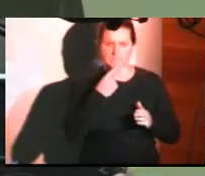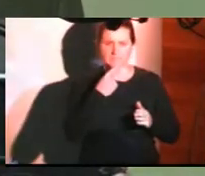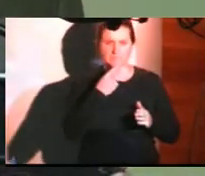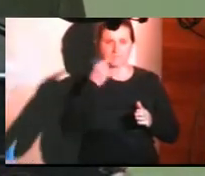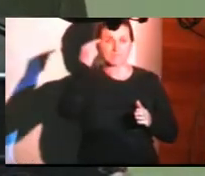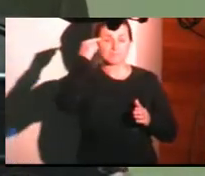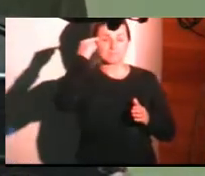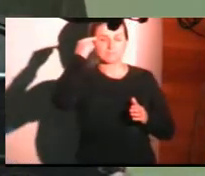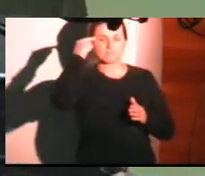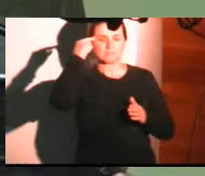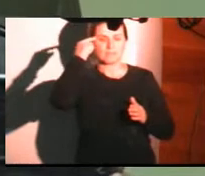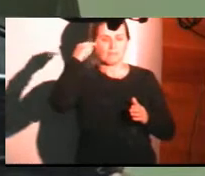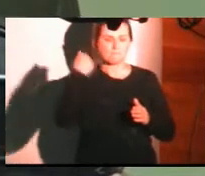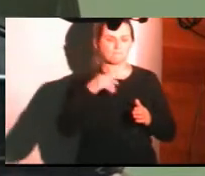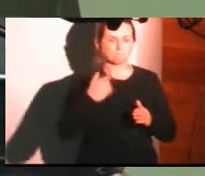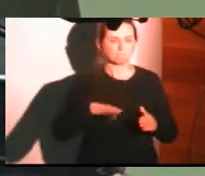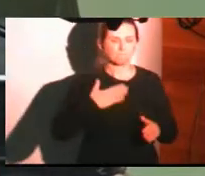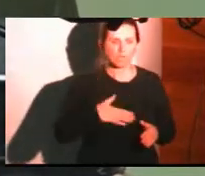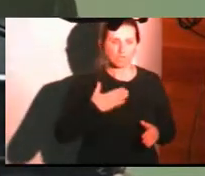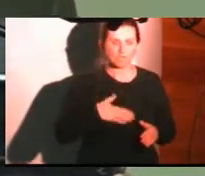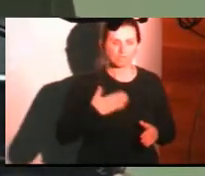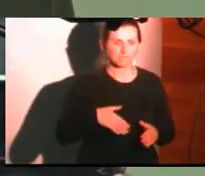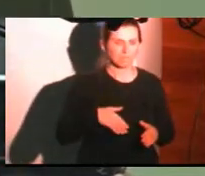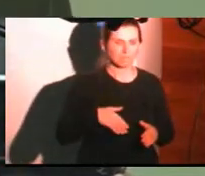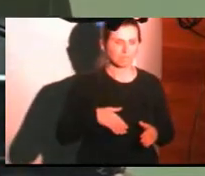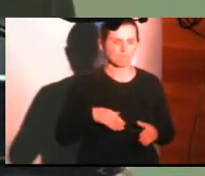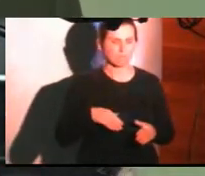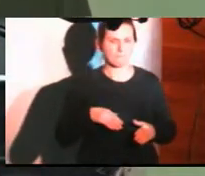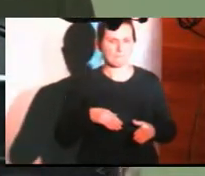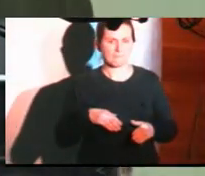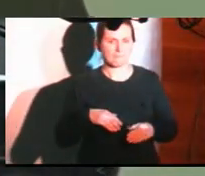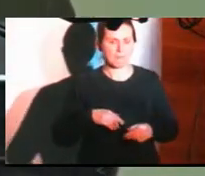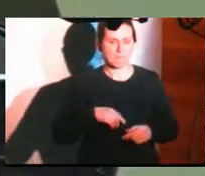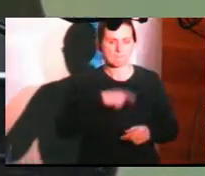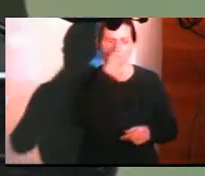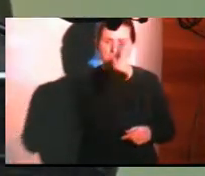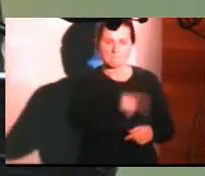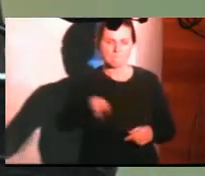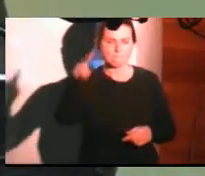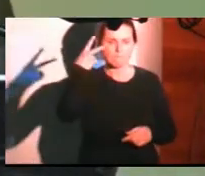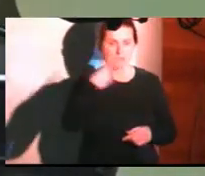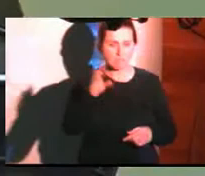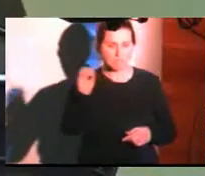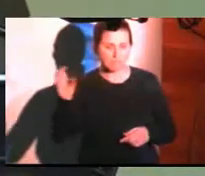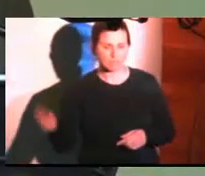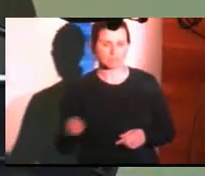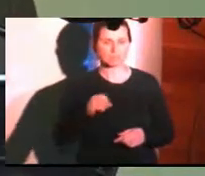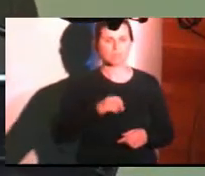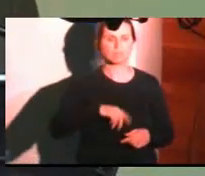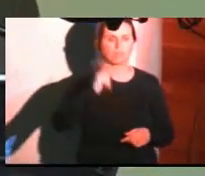optimismo enorme, porque 1.200 kilómetros de fibra óptica están